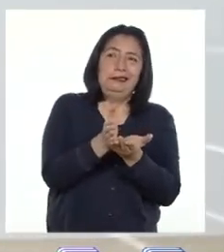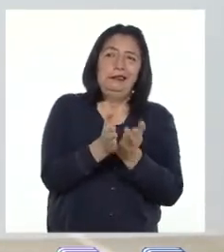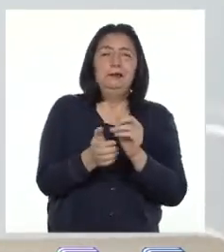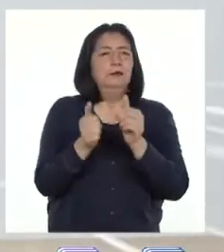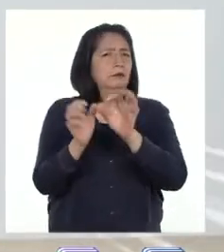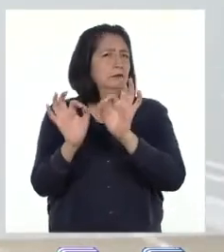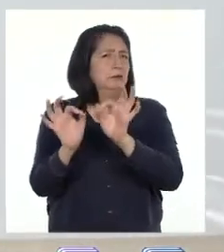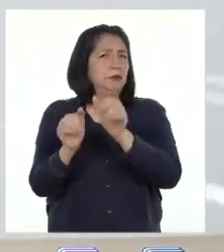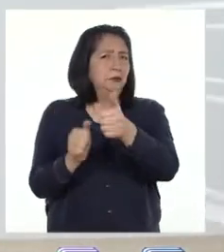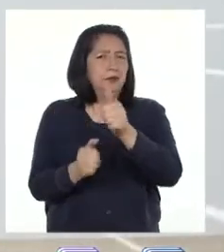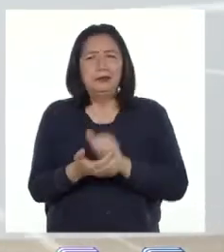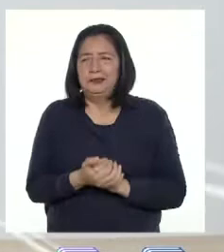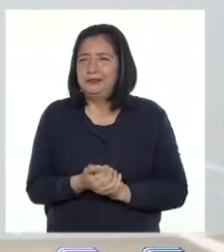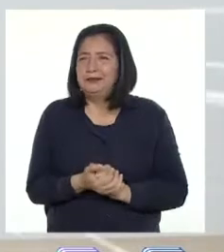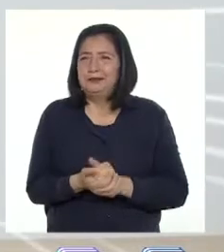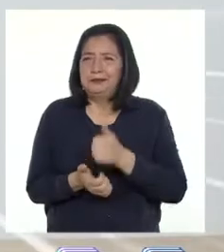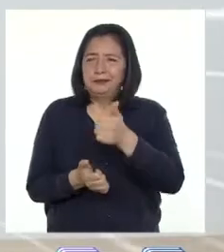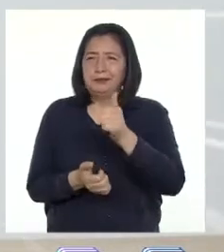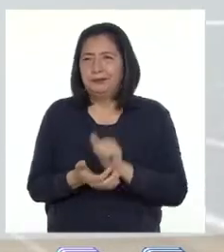¡Muy bien!